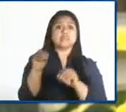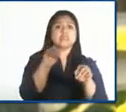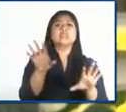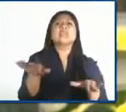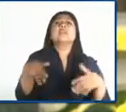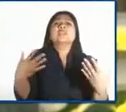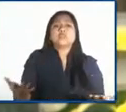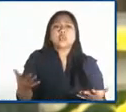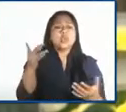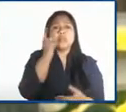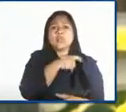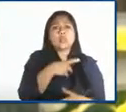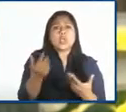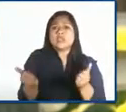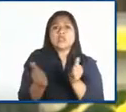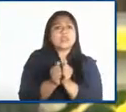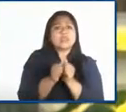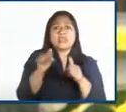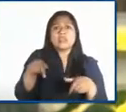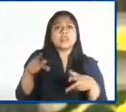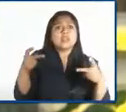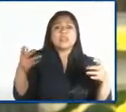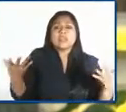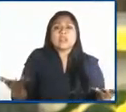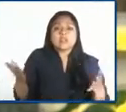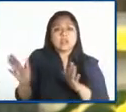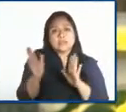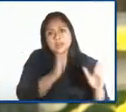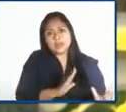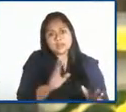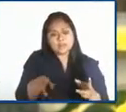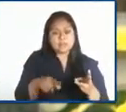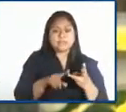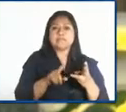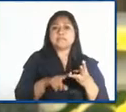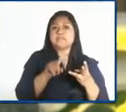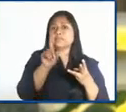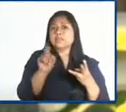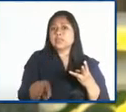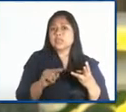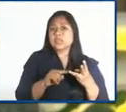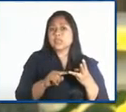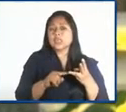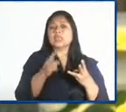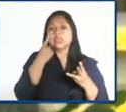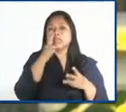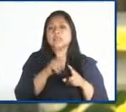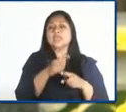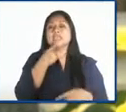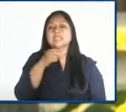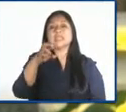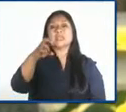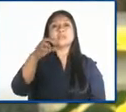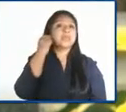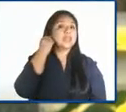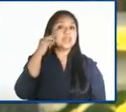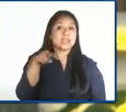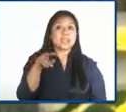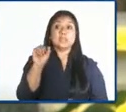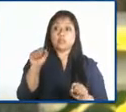acompañando a los menores de edad en estos casos. Y en otro tema, también se indicaba de que la PGN puede ayudar a